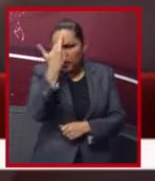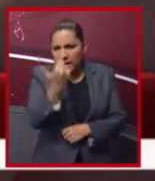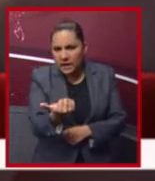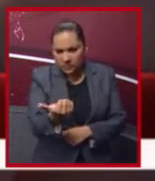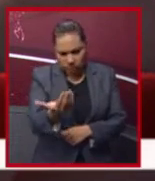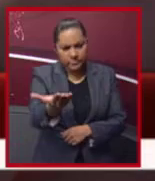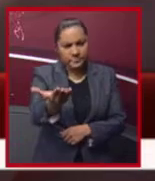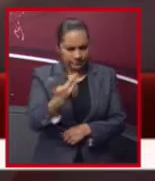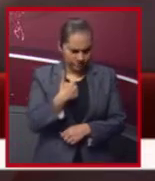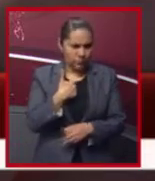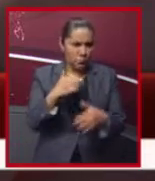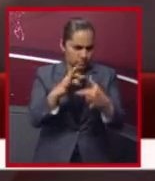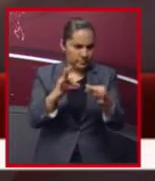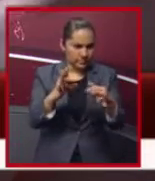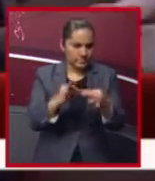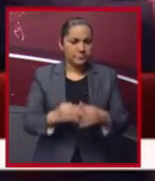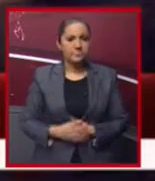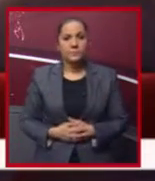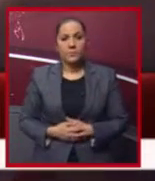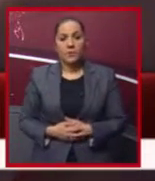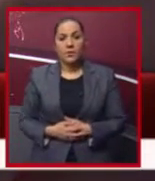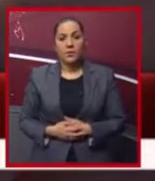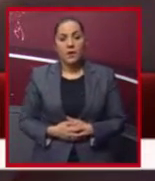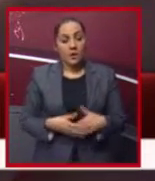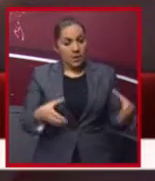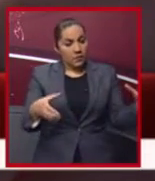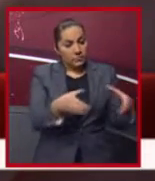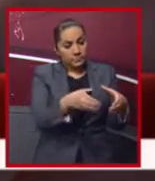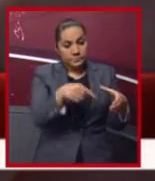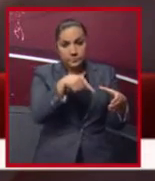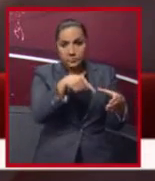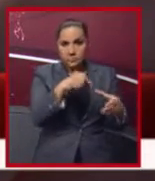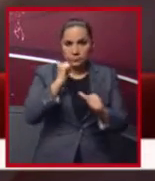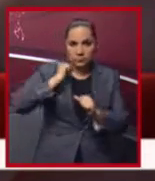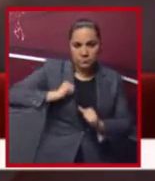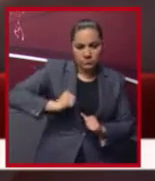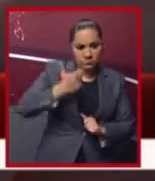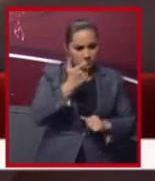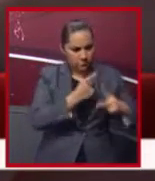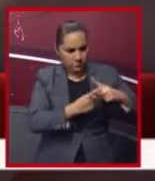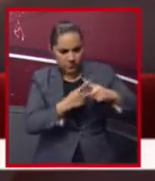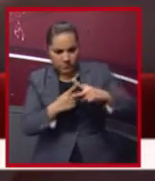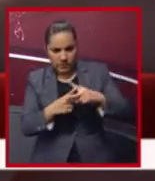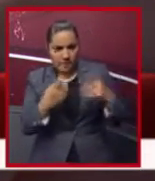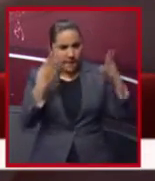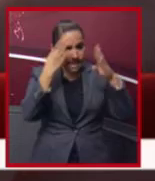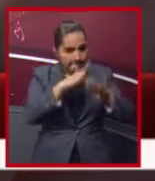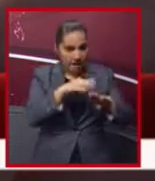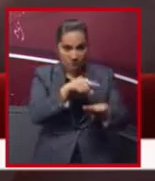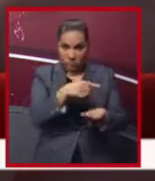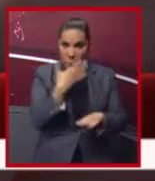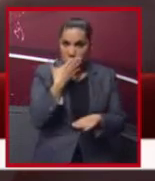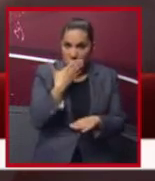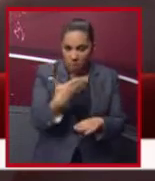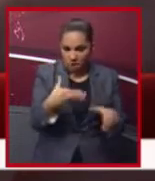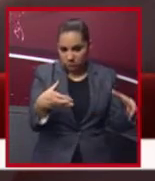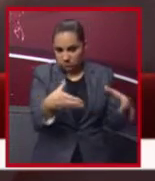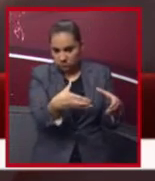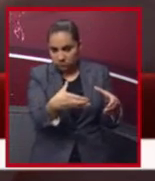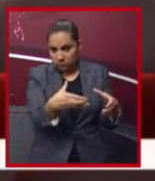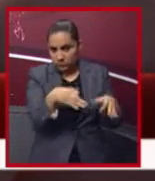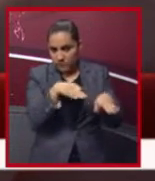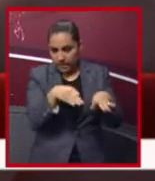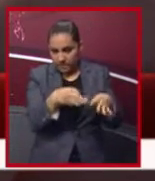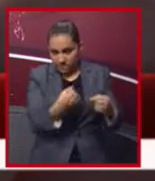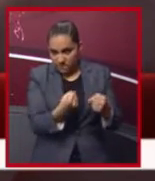Para que el banco y la institución se fortalezca, necesita también de la confianza. Si bien lo hemos dicho,